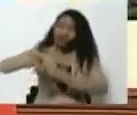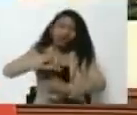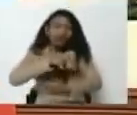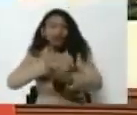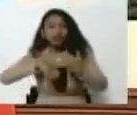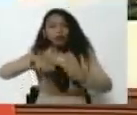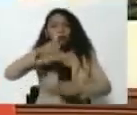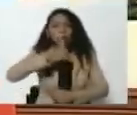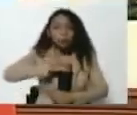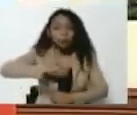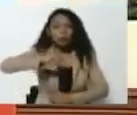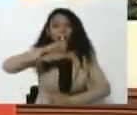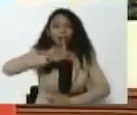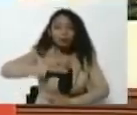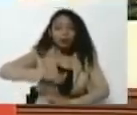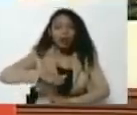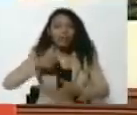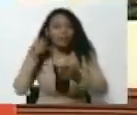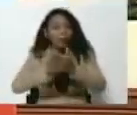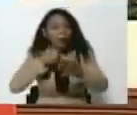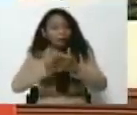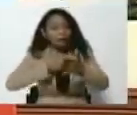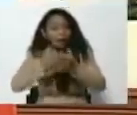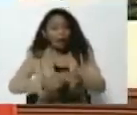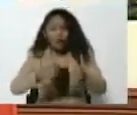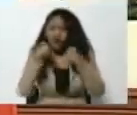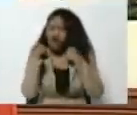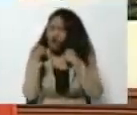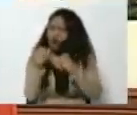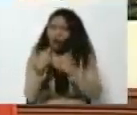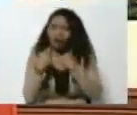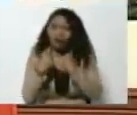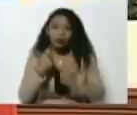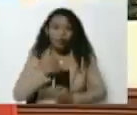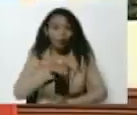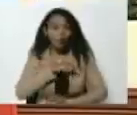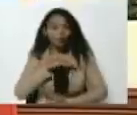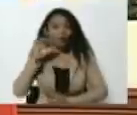resistencia, de batalla intensa por nuestra patria.